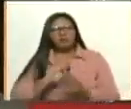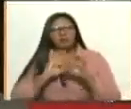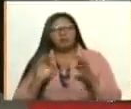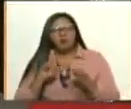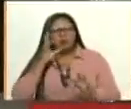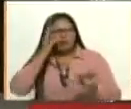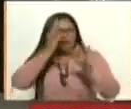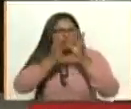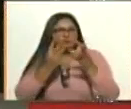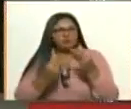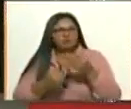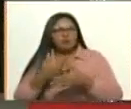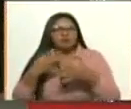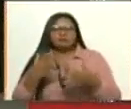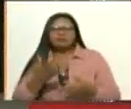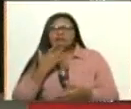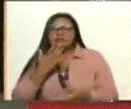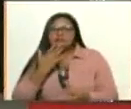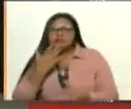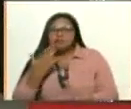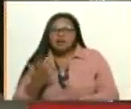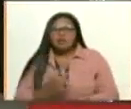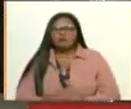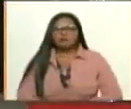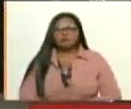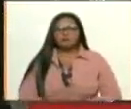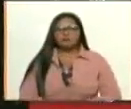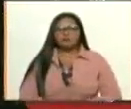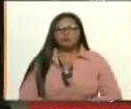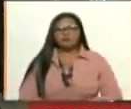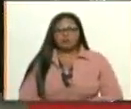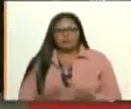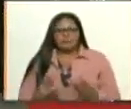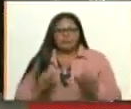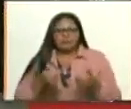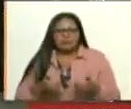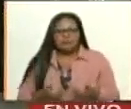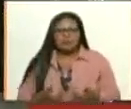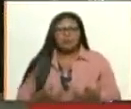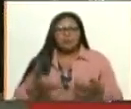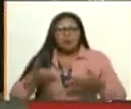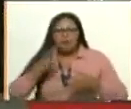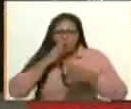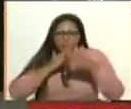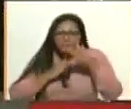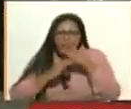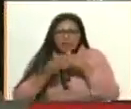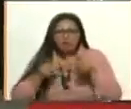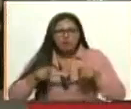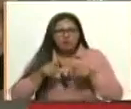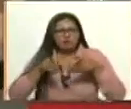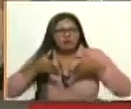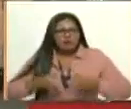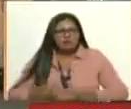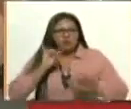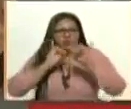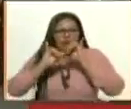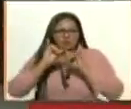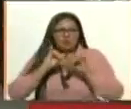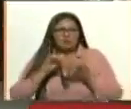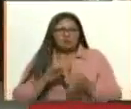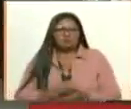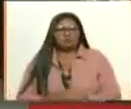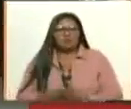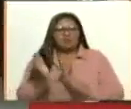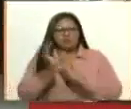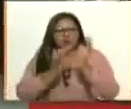fe que es mucho más sencilla y que nace en la humildad de un pesebre? Esto sería mi aporte